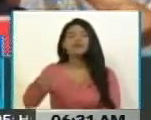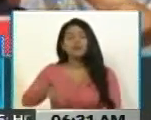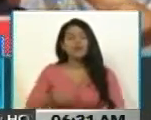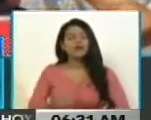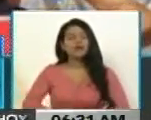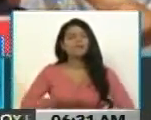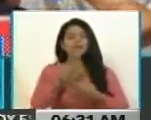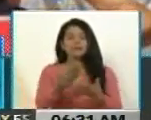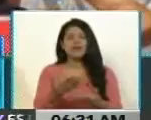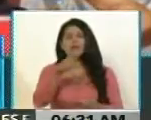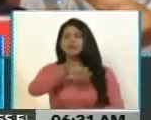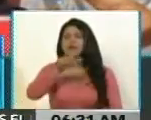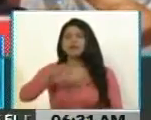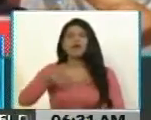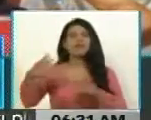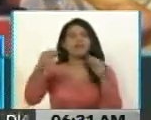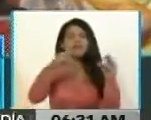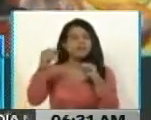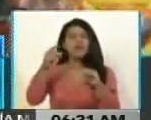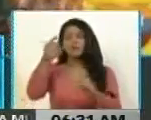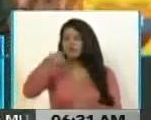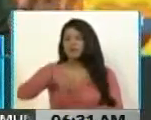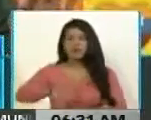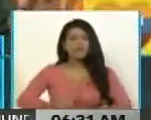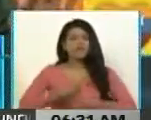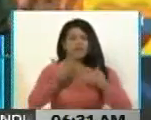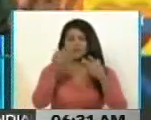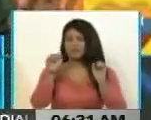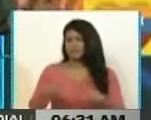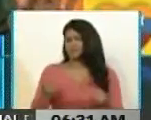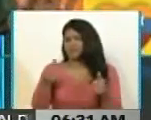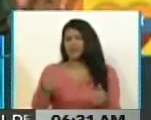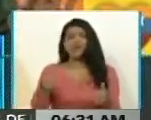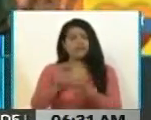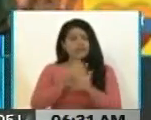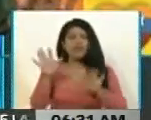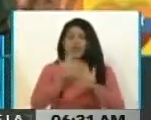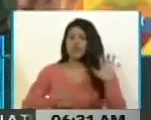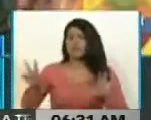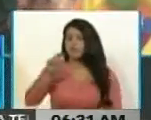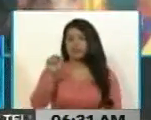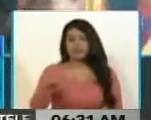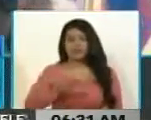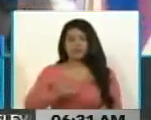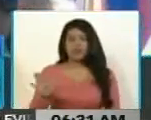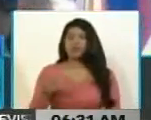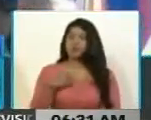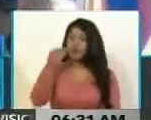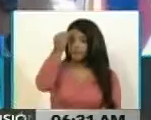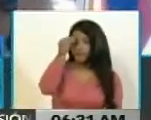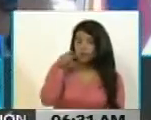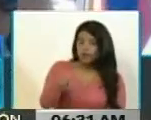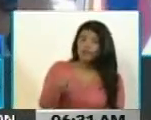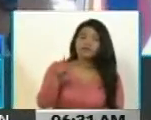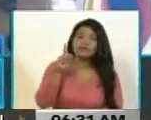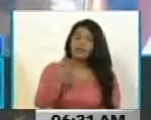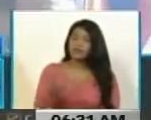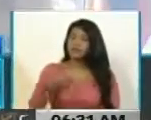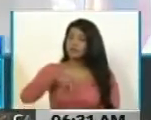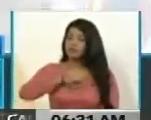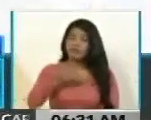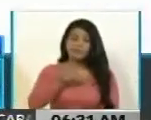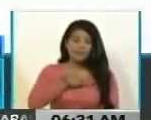que la gente debata, que la gente fluya, porque lo está haciendo en todo el país. Entonces creo que ahí tenemos la obligación también desde